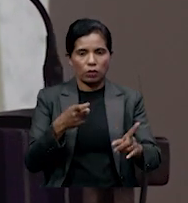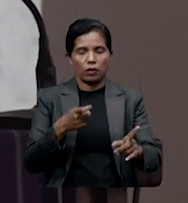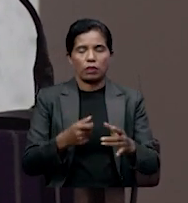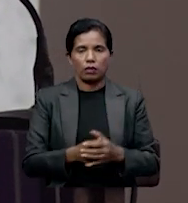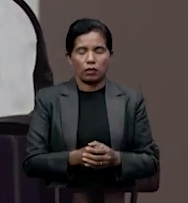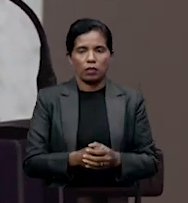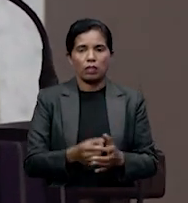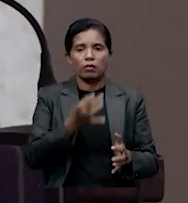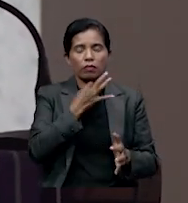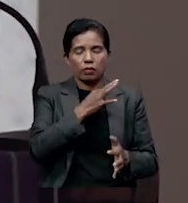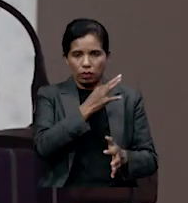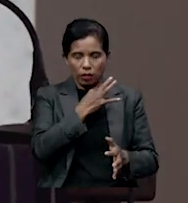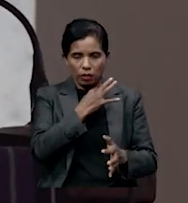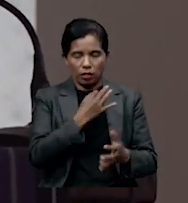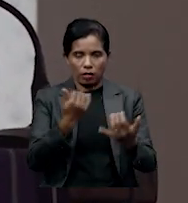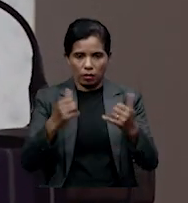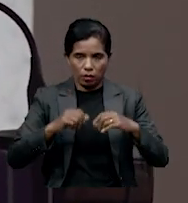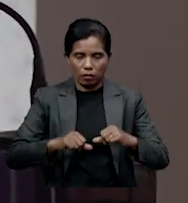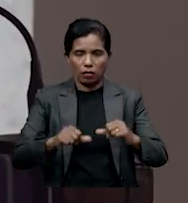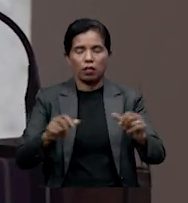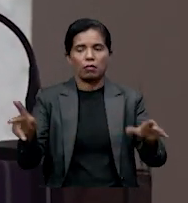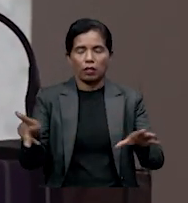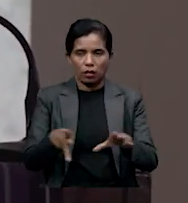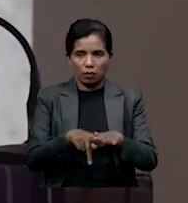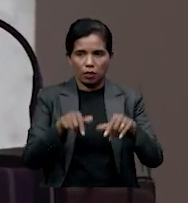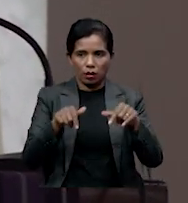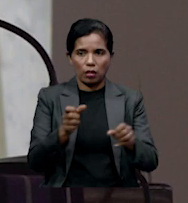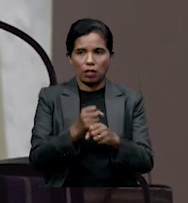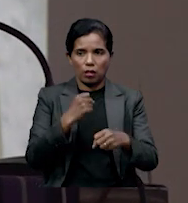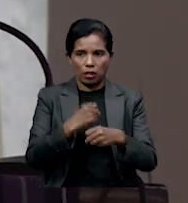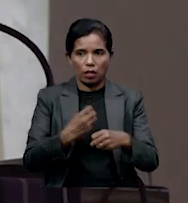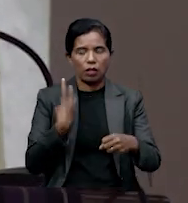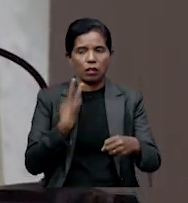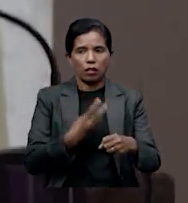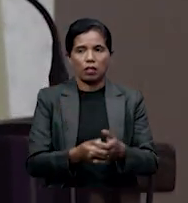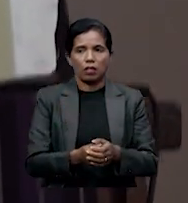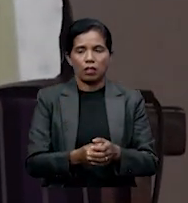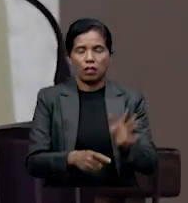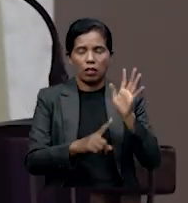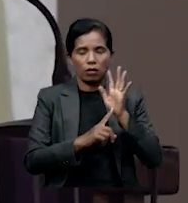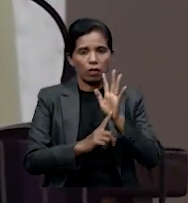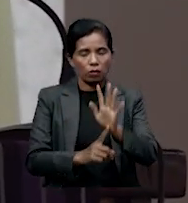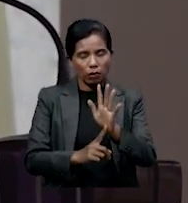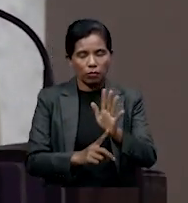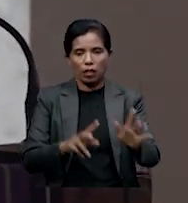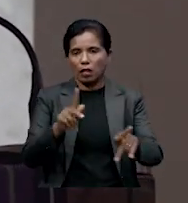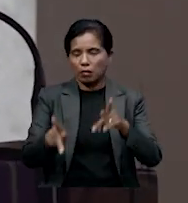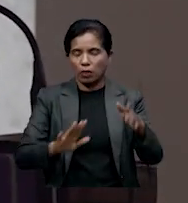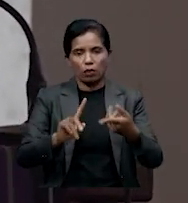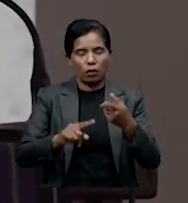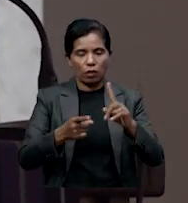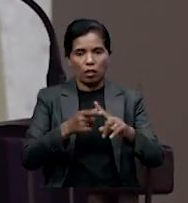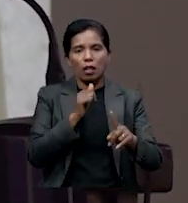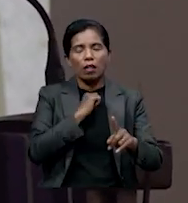fácil. Mi presencia y la de carrera de la mina muy para seminarista, a tu solo